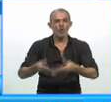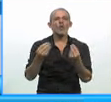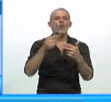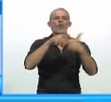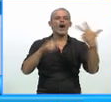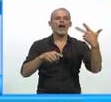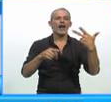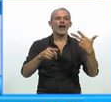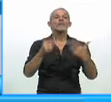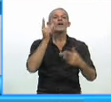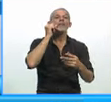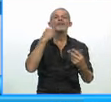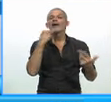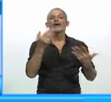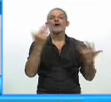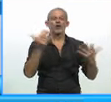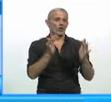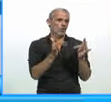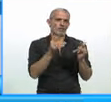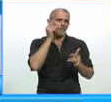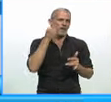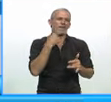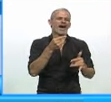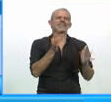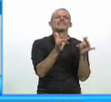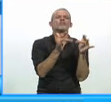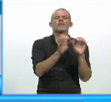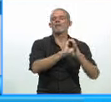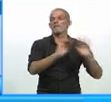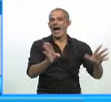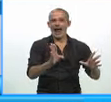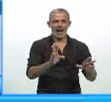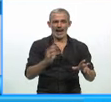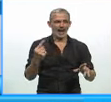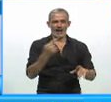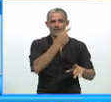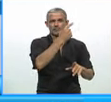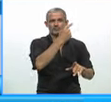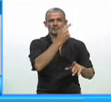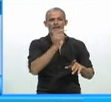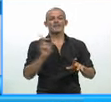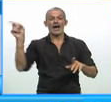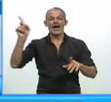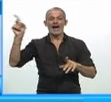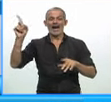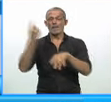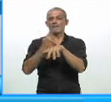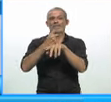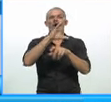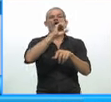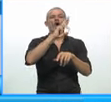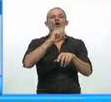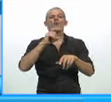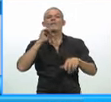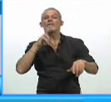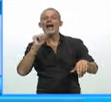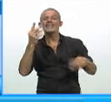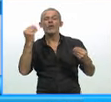¿Quién empieza? Malas notas en el colegio. ¿Esa es la máxima? A esa le damos el oro. A esa le damos el oro. ¿La plata?